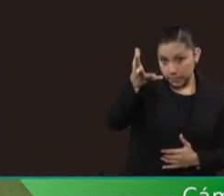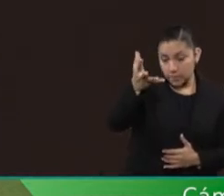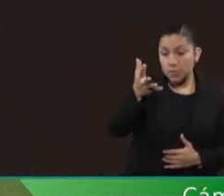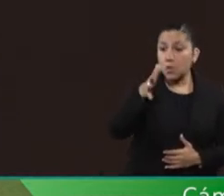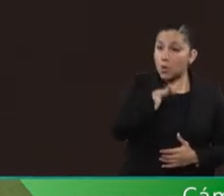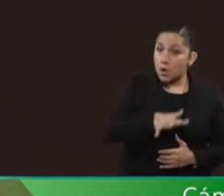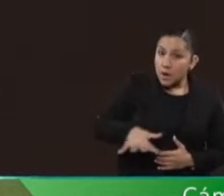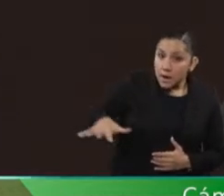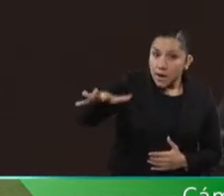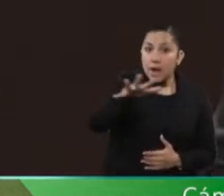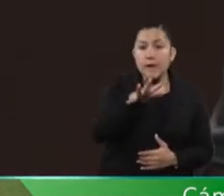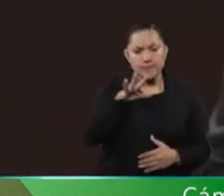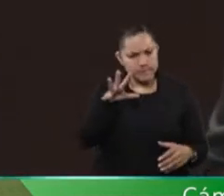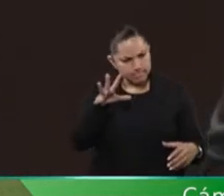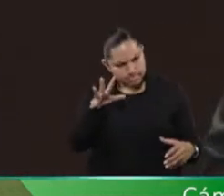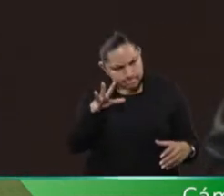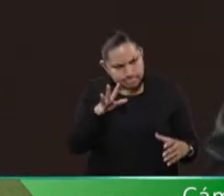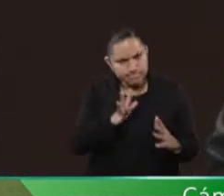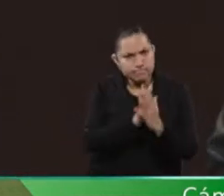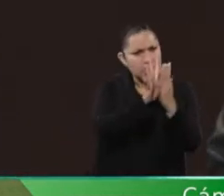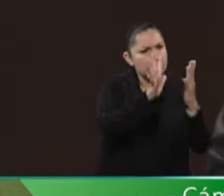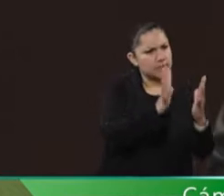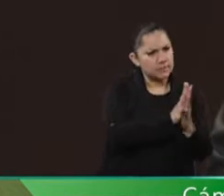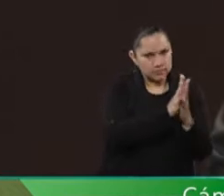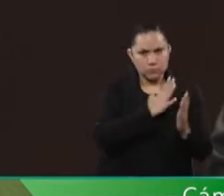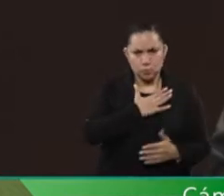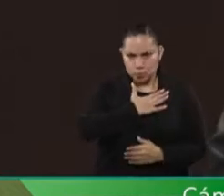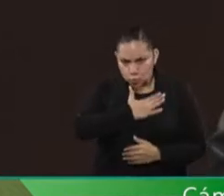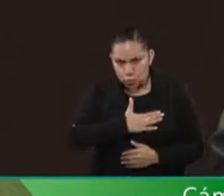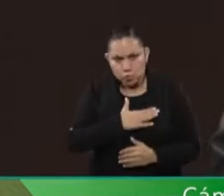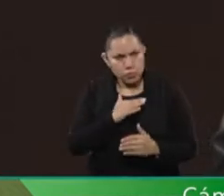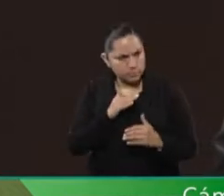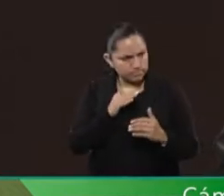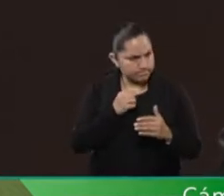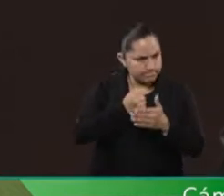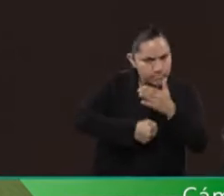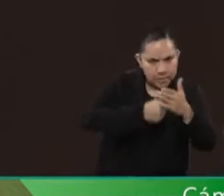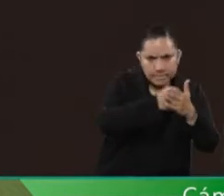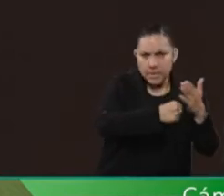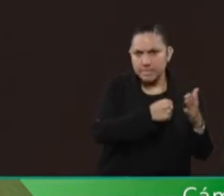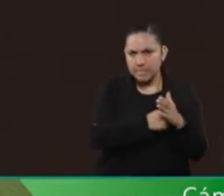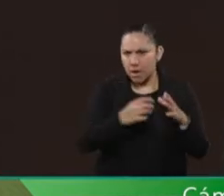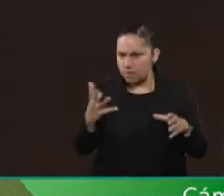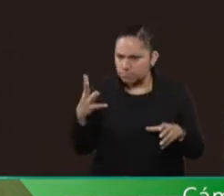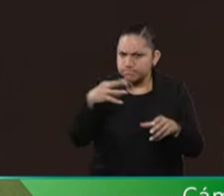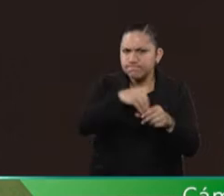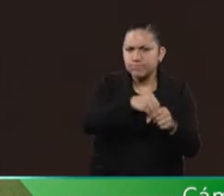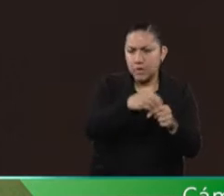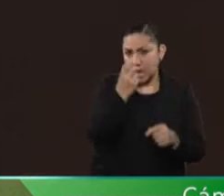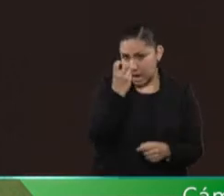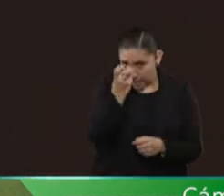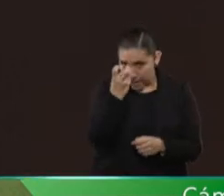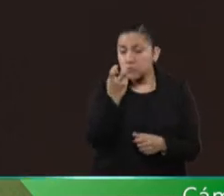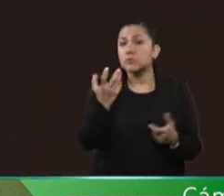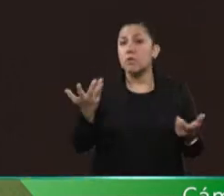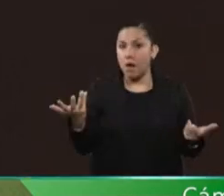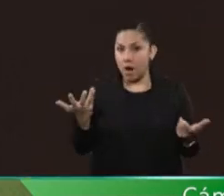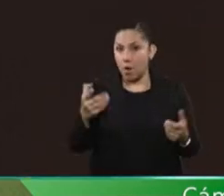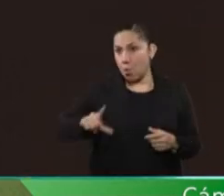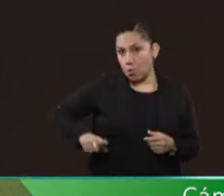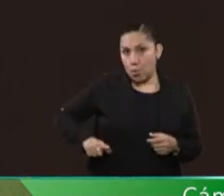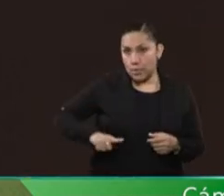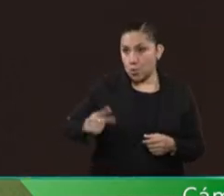democrática dio grandes frutos la división de poderes los órganos